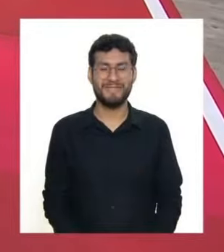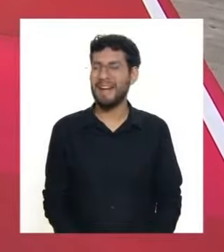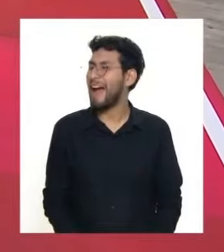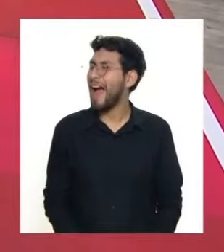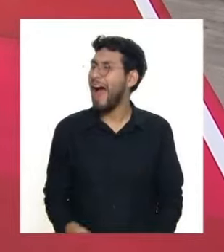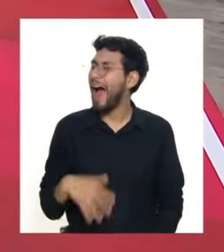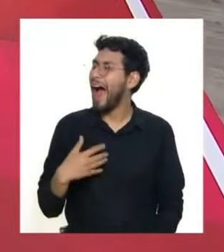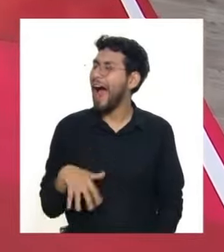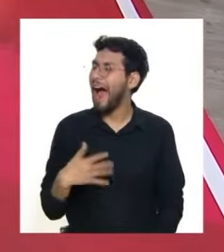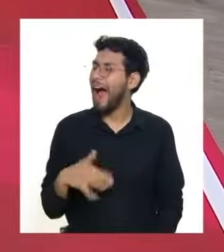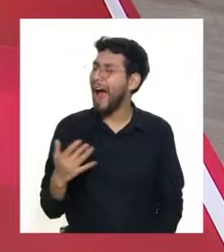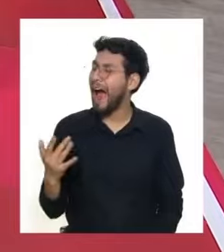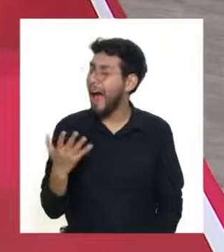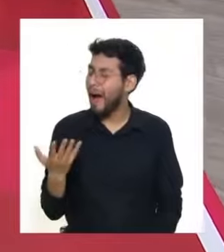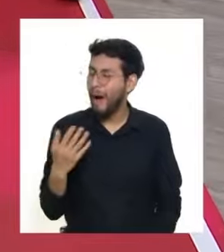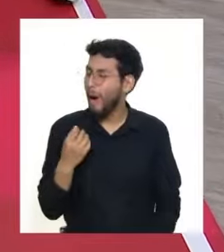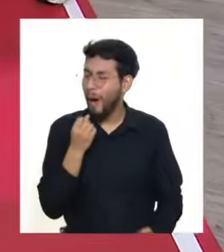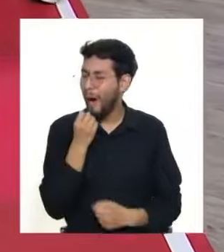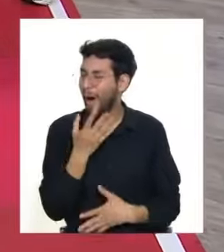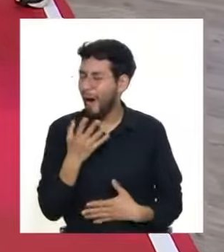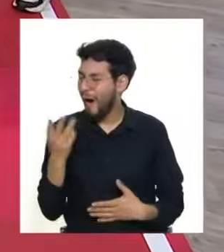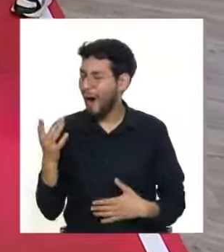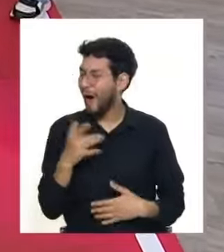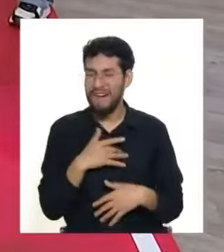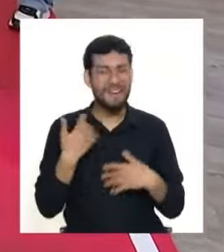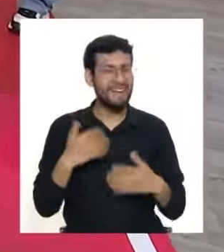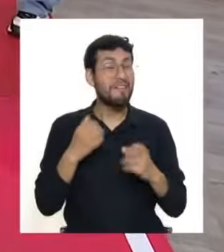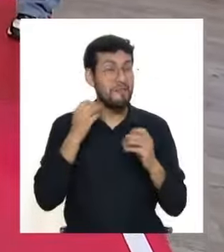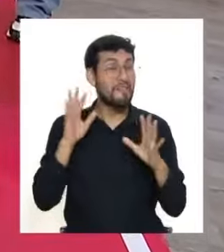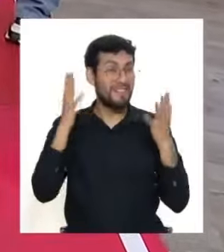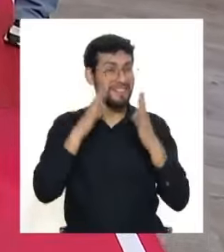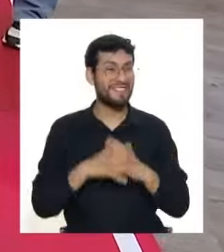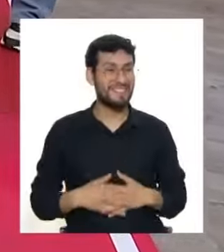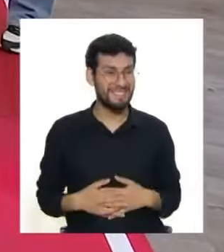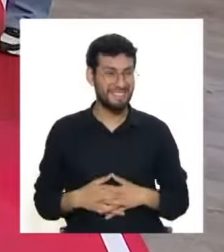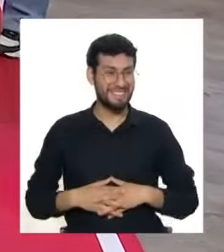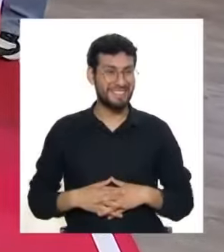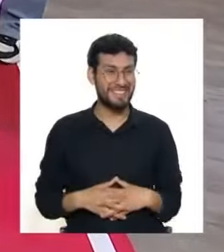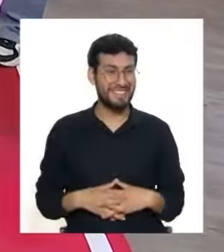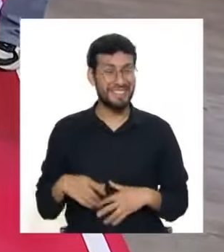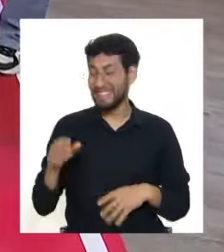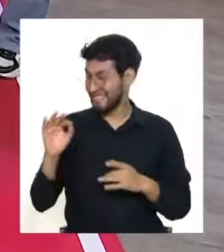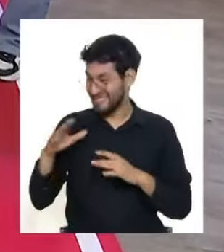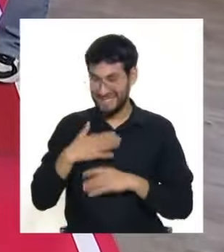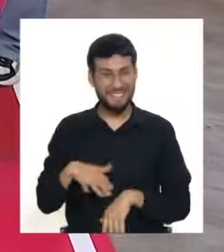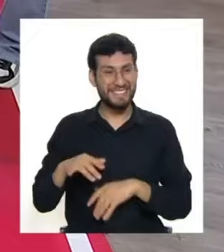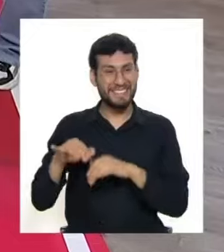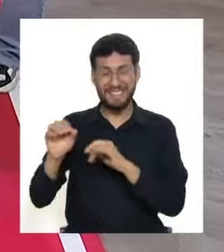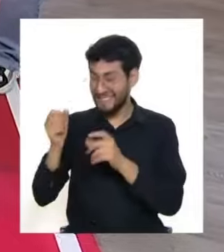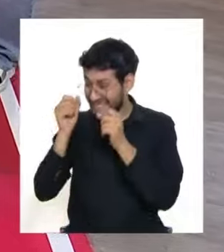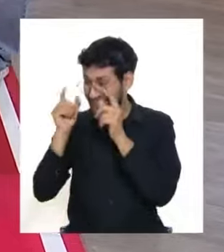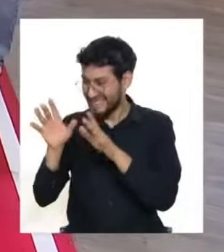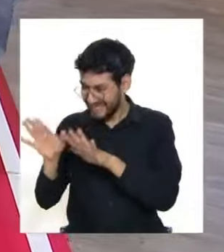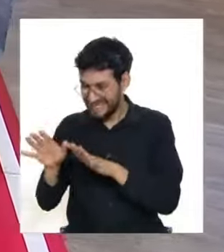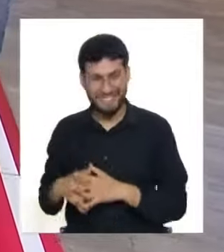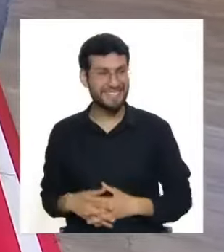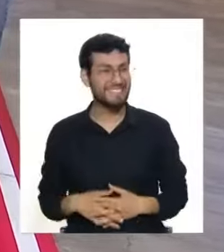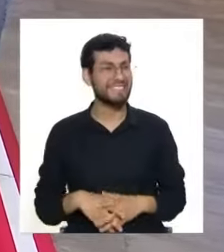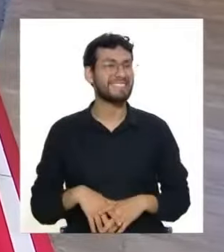qué Tali! ¡Delicia! Un aplauso para Tali. Sí. Tranquila, quédate, despierta.